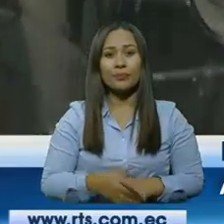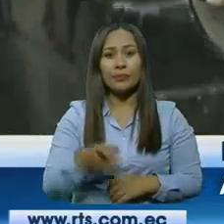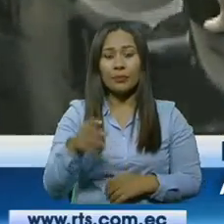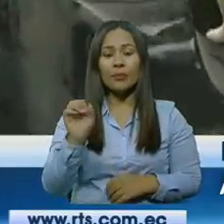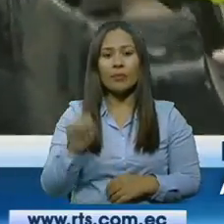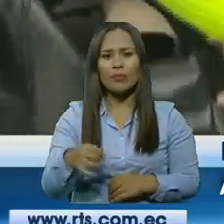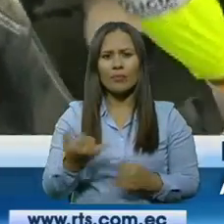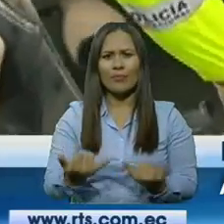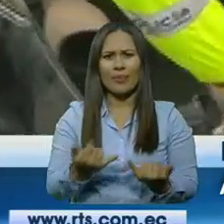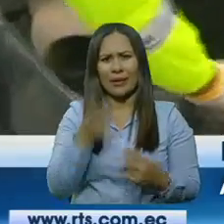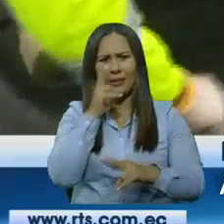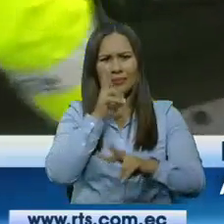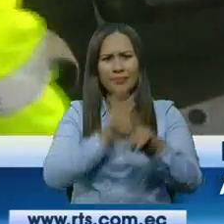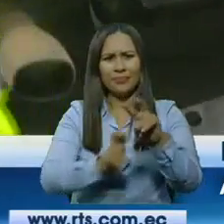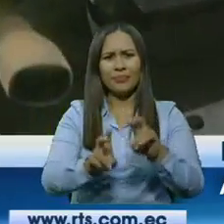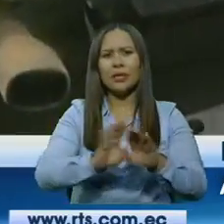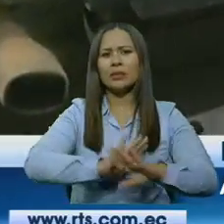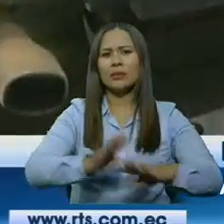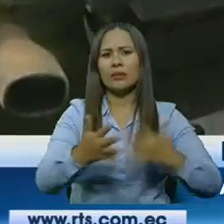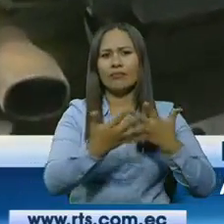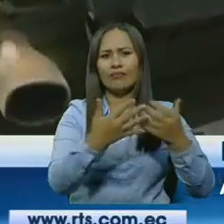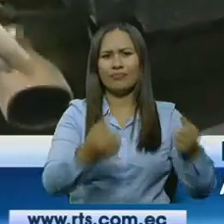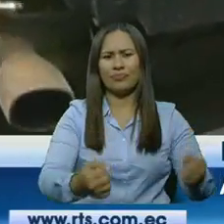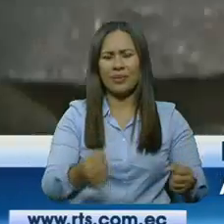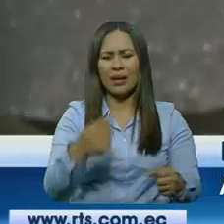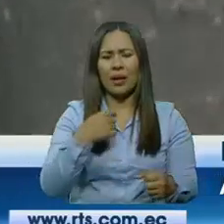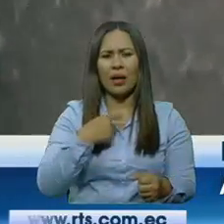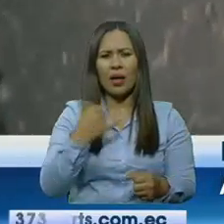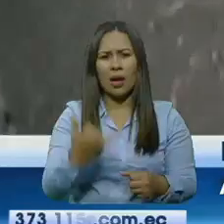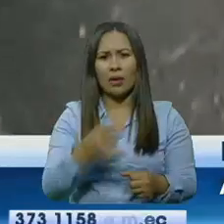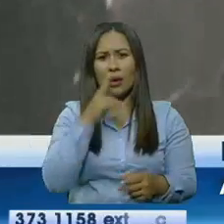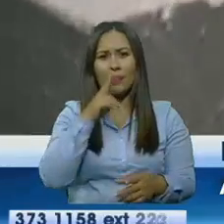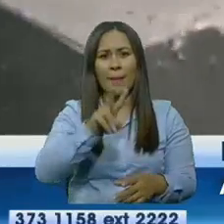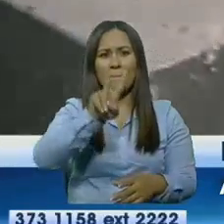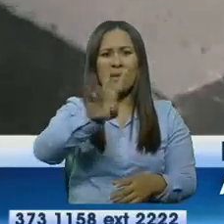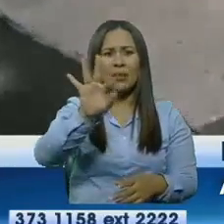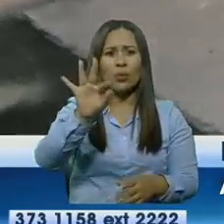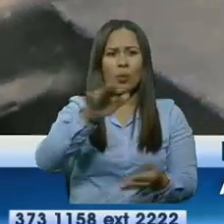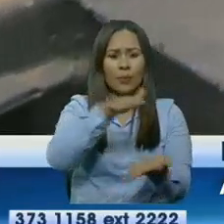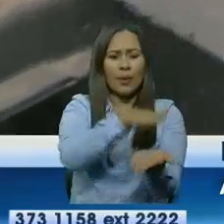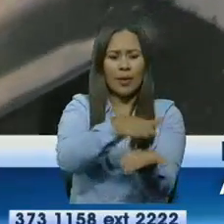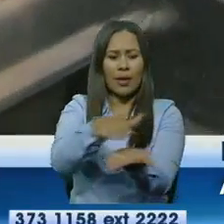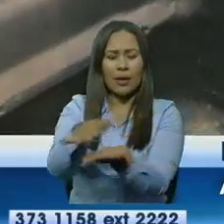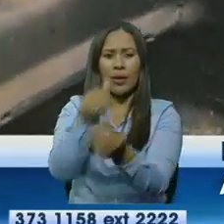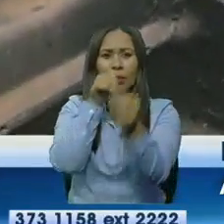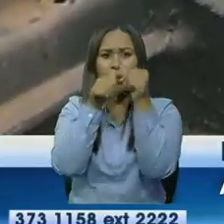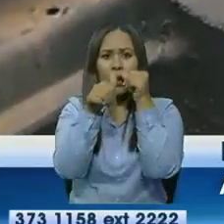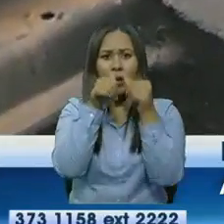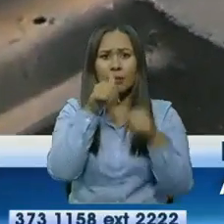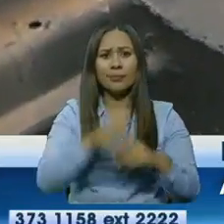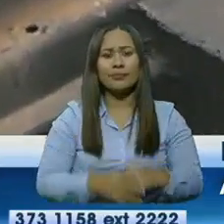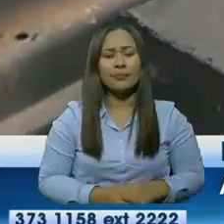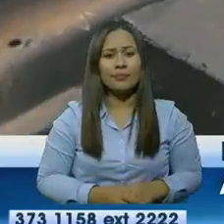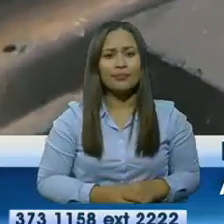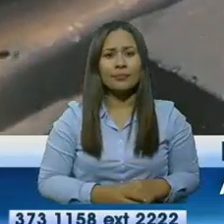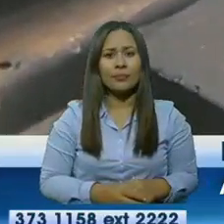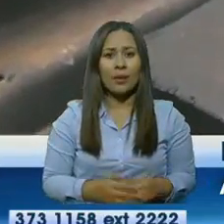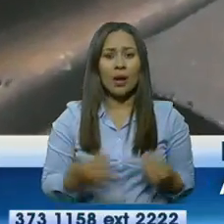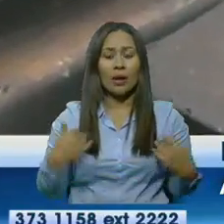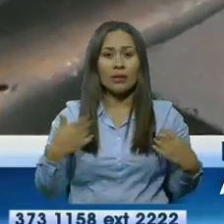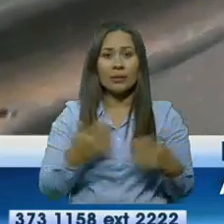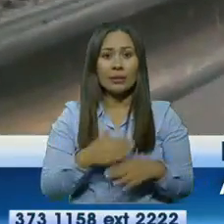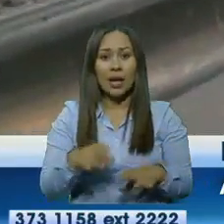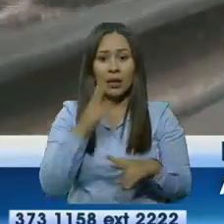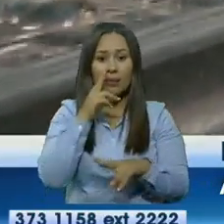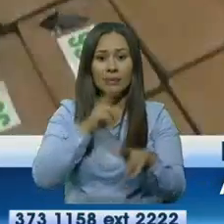y aprender aproximadamente 29 paquetes tipo ladrillo con una envoltura color café, que luego de realizar las